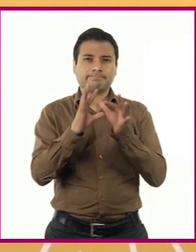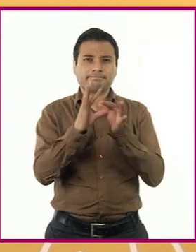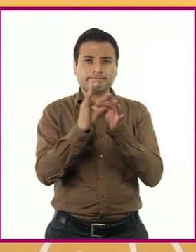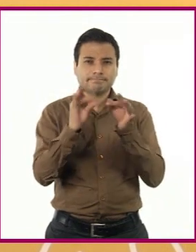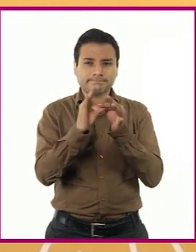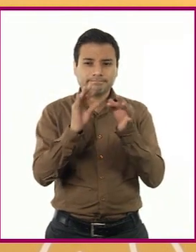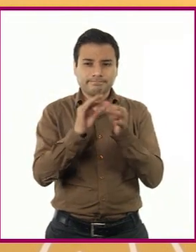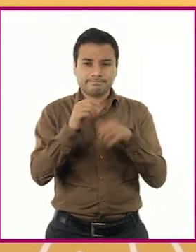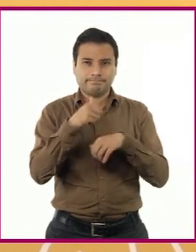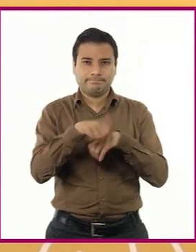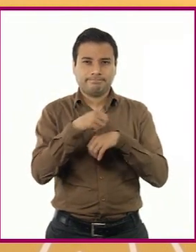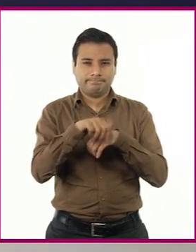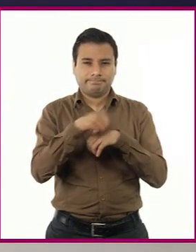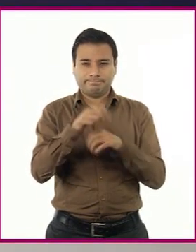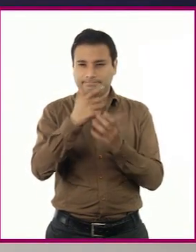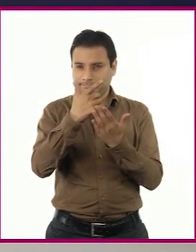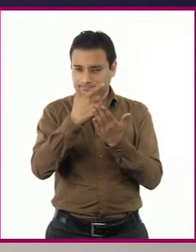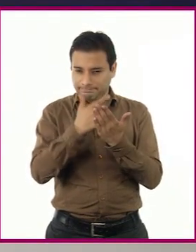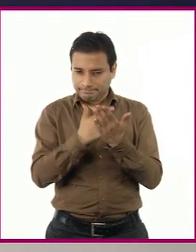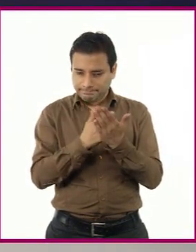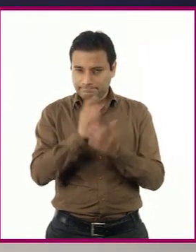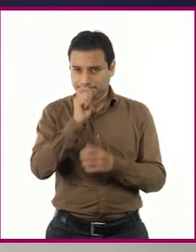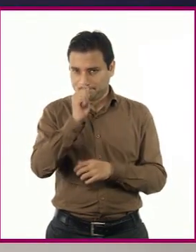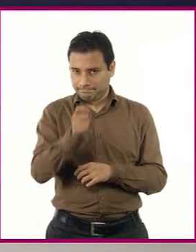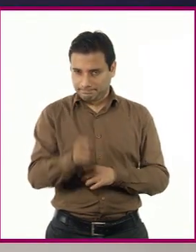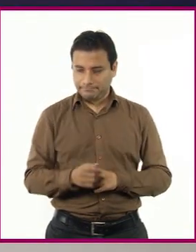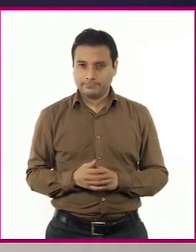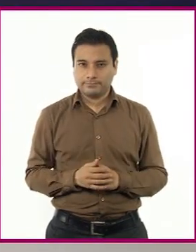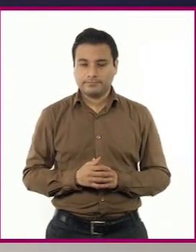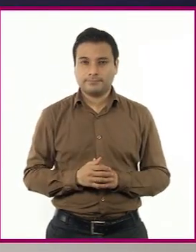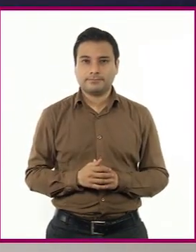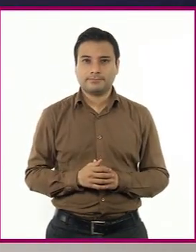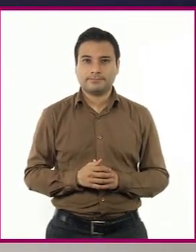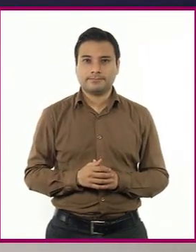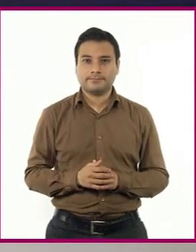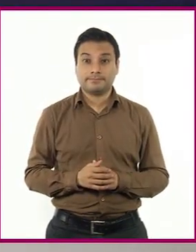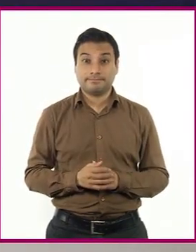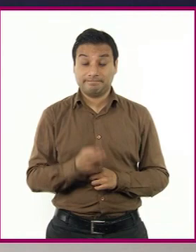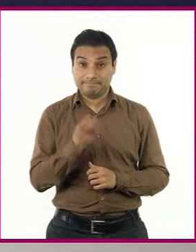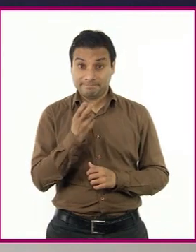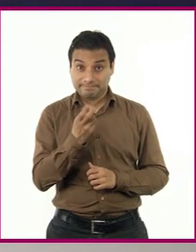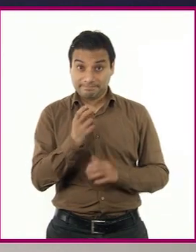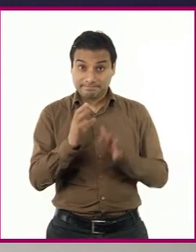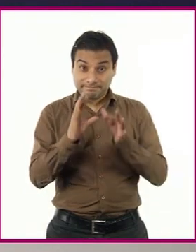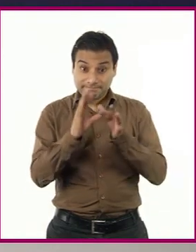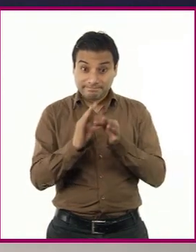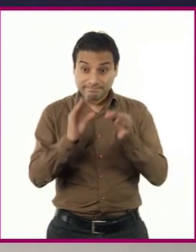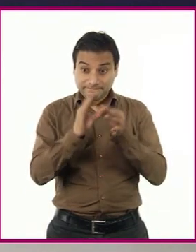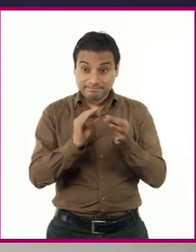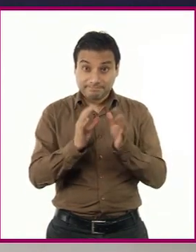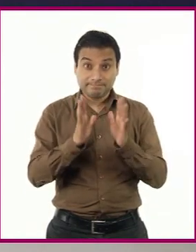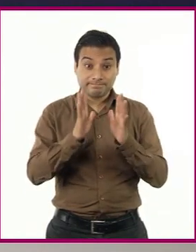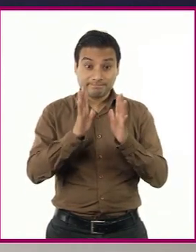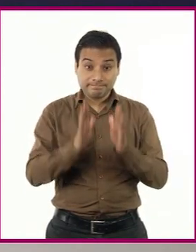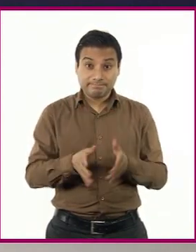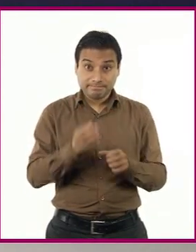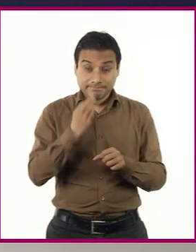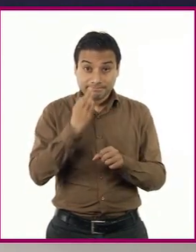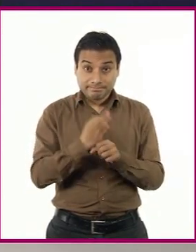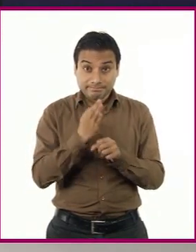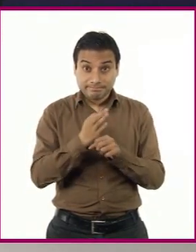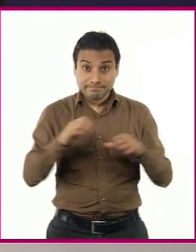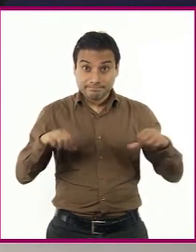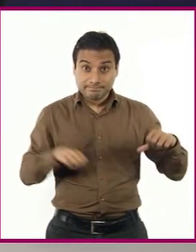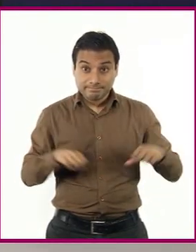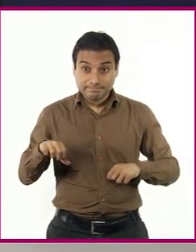un conjunto de datos. Alumnas y alumnos, con estos conocimientos, ¿están listos para resolver el reto de la